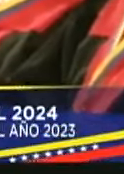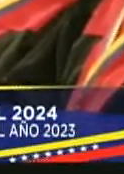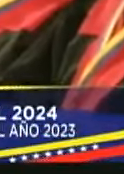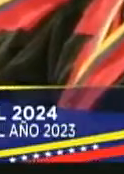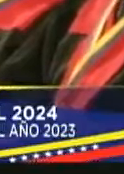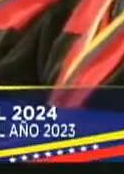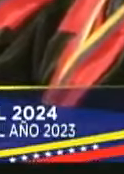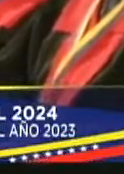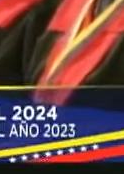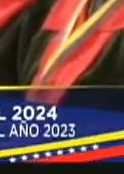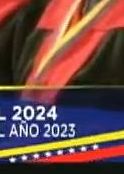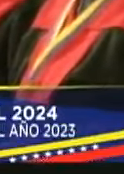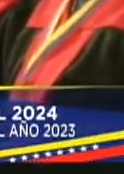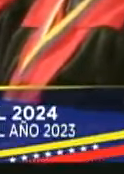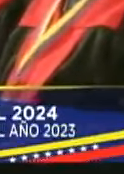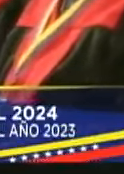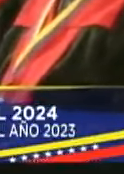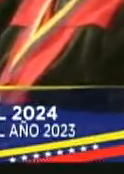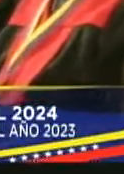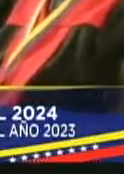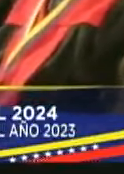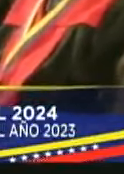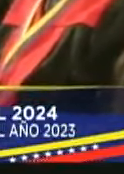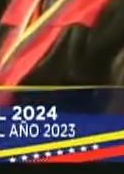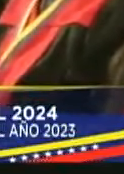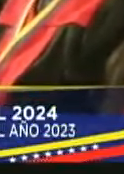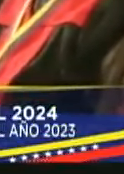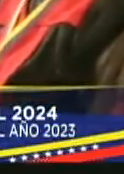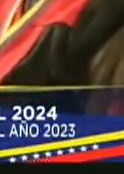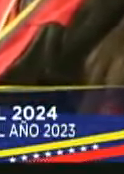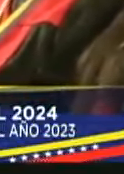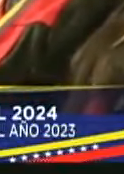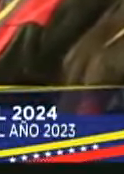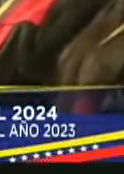la cantidad de decisiones en el total de